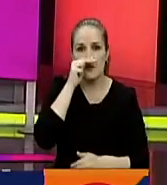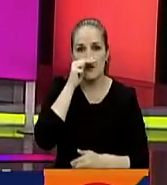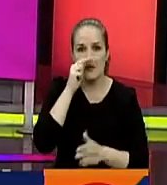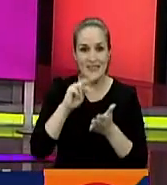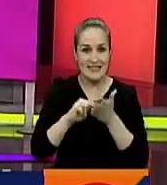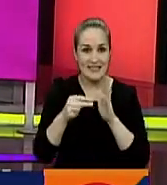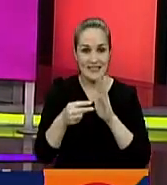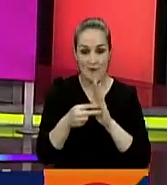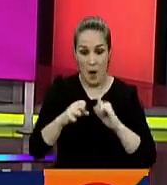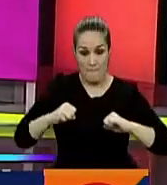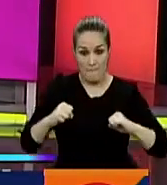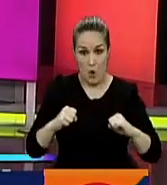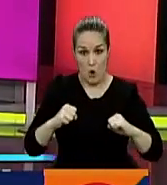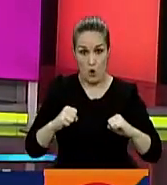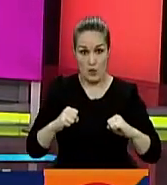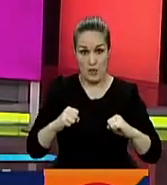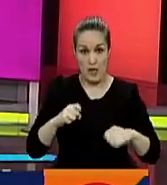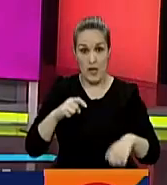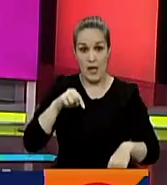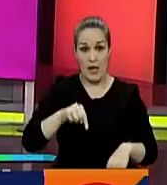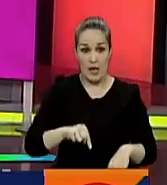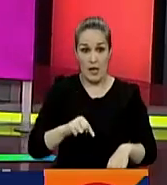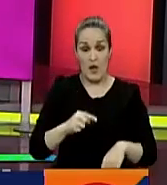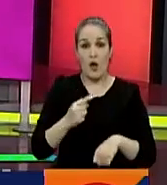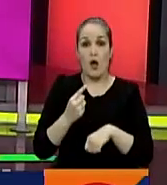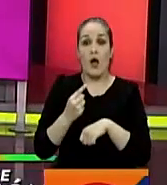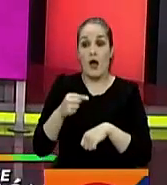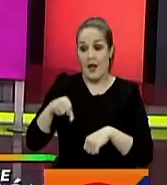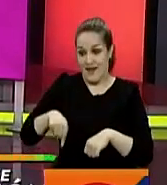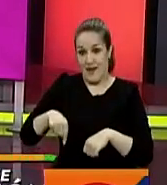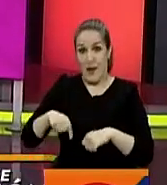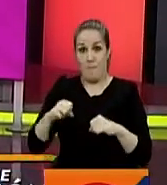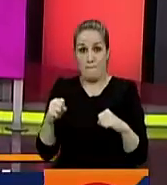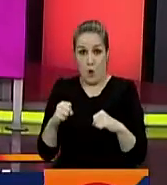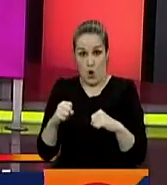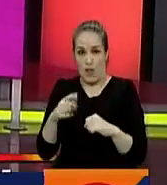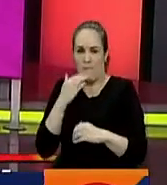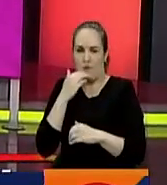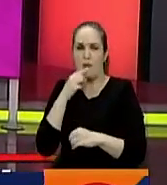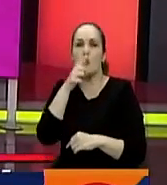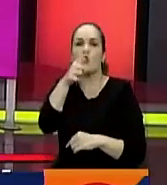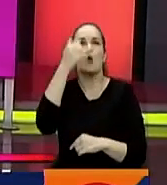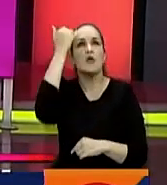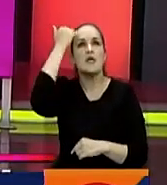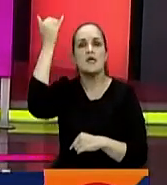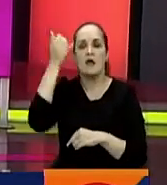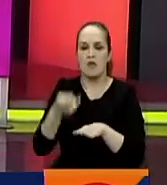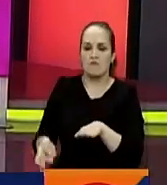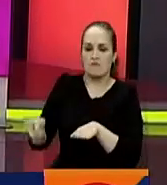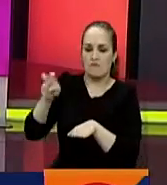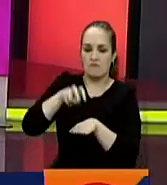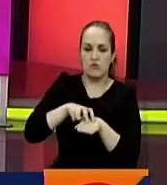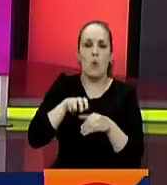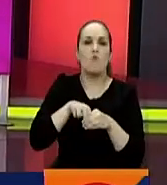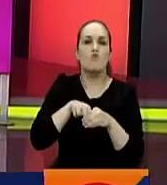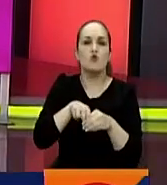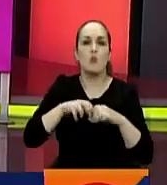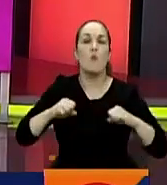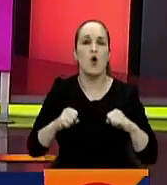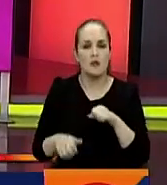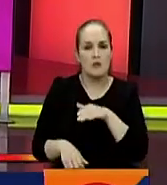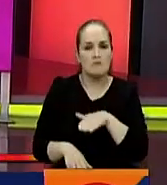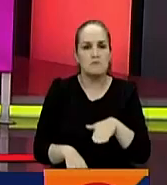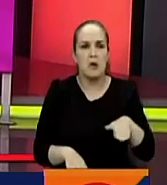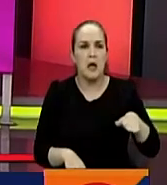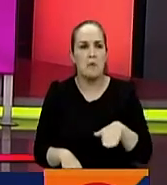distancia promedio en Bogotá es 1 hora en cada desplazamiento. Cada vez que usted se monta en el bus para ir